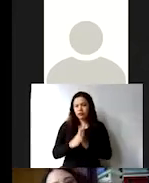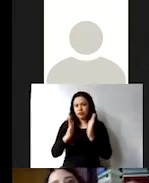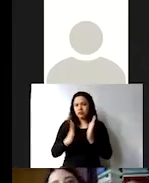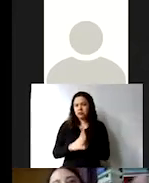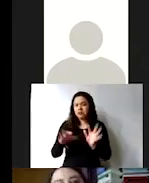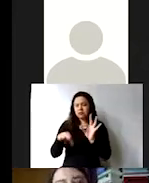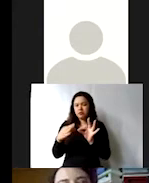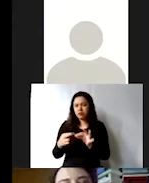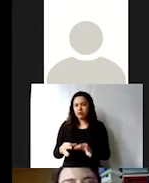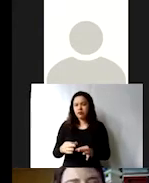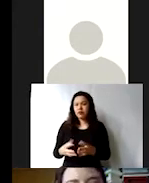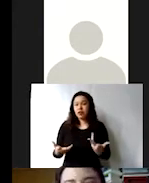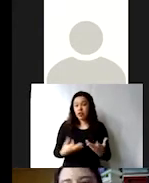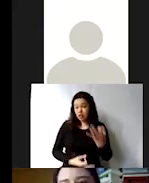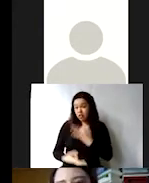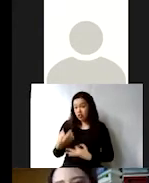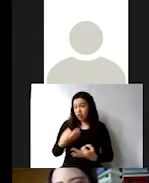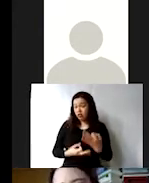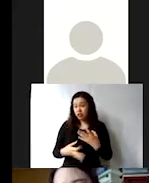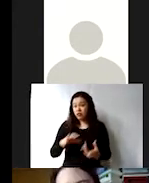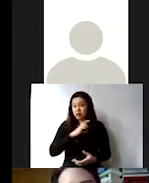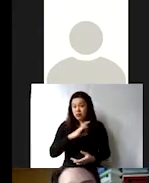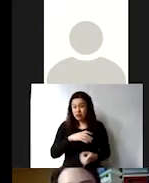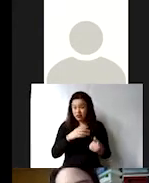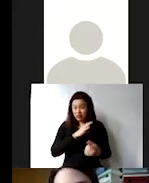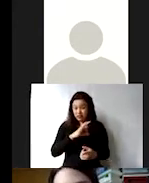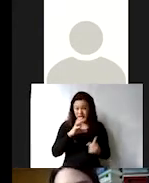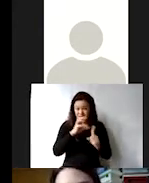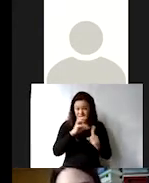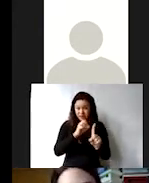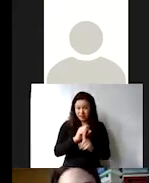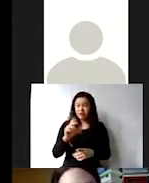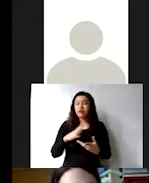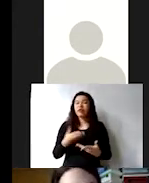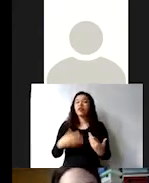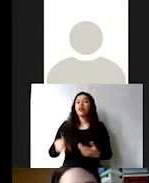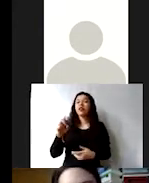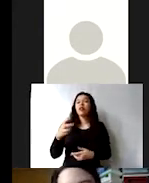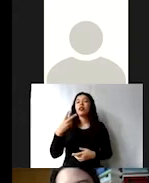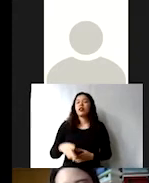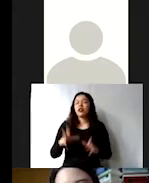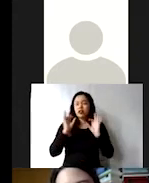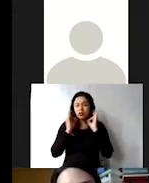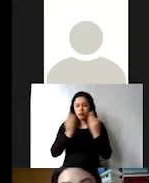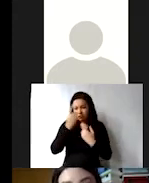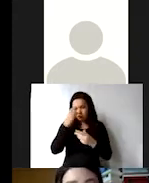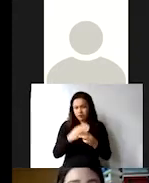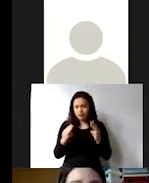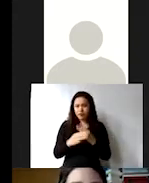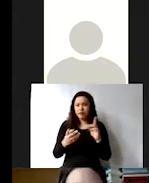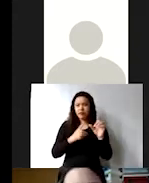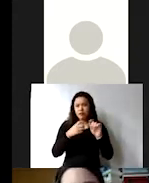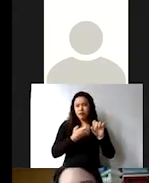casos ha sido posible. Tenemos 32 órganos de seguimiento e instrumentación a nivel estatal, al